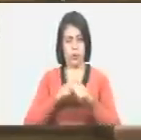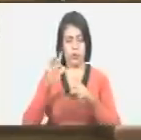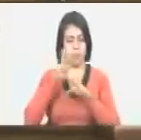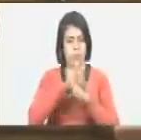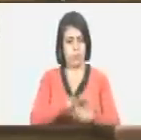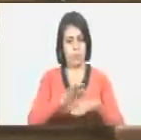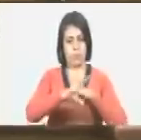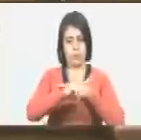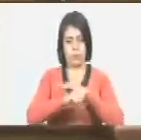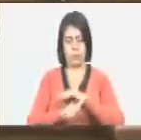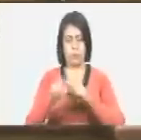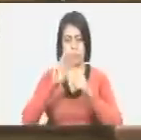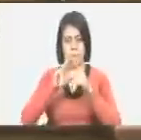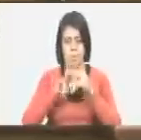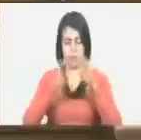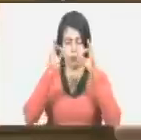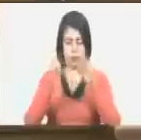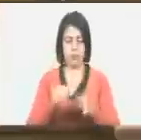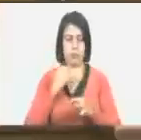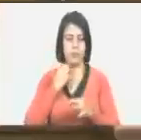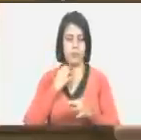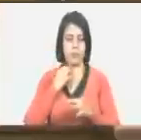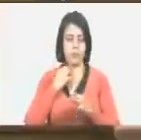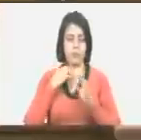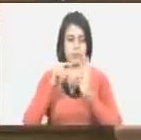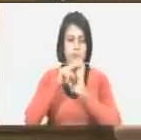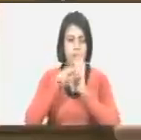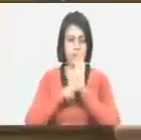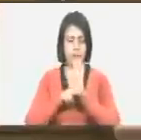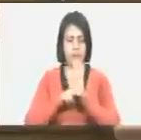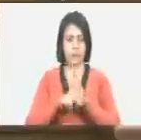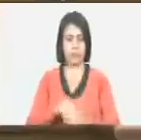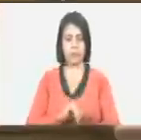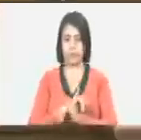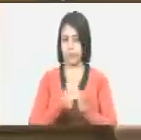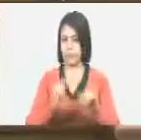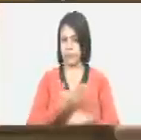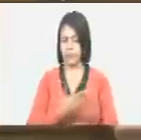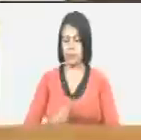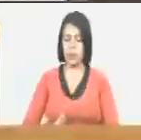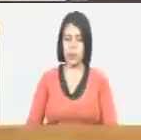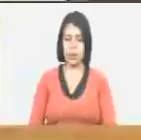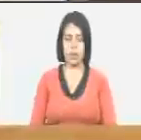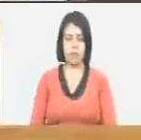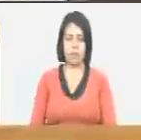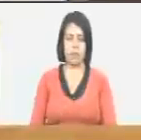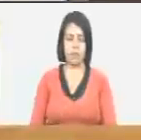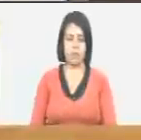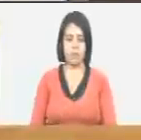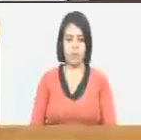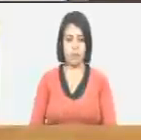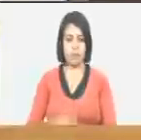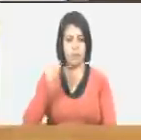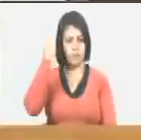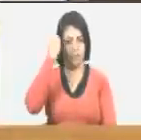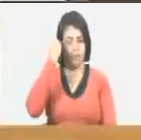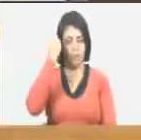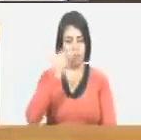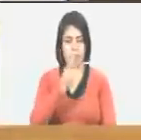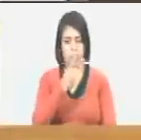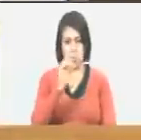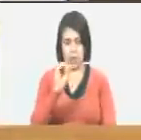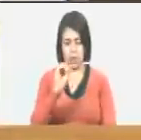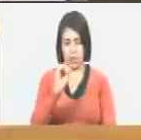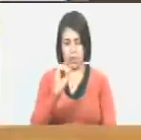dominio o la materialización de las medidas cautelares. Es todo, señor presidente. En consideración, el artículo